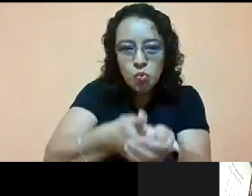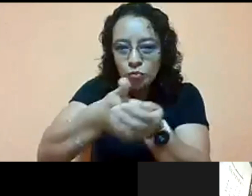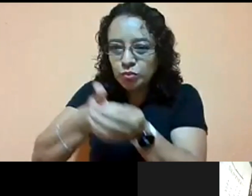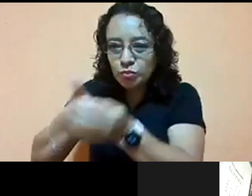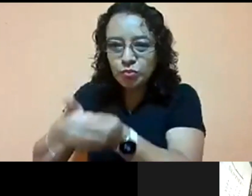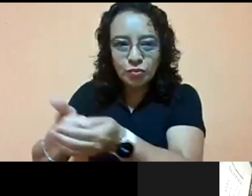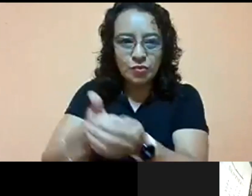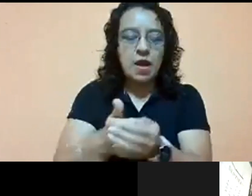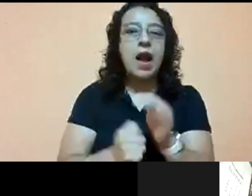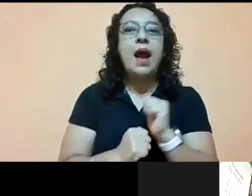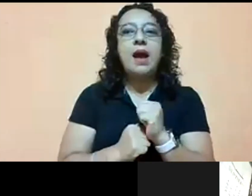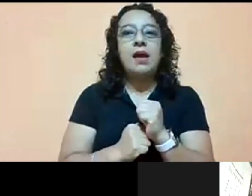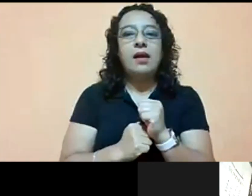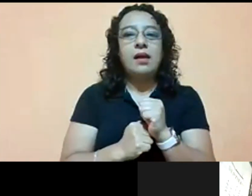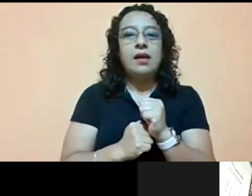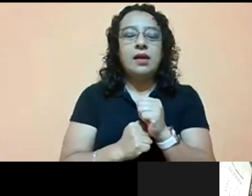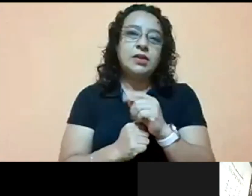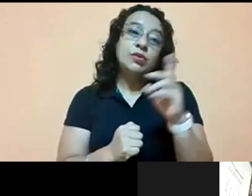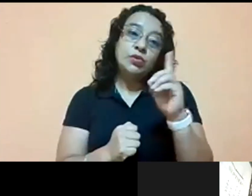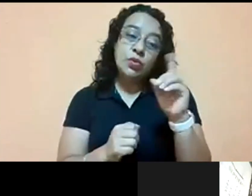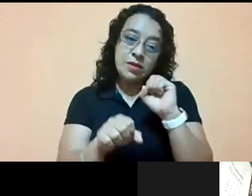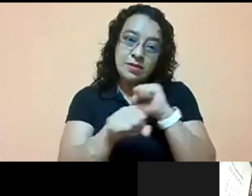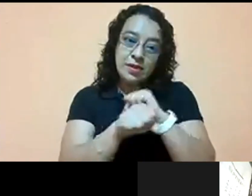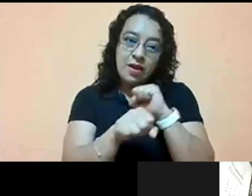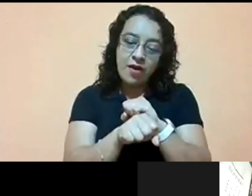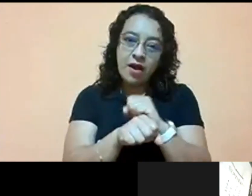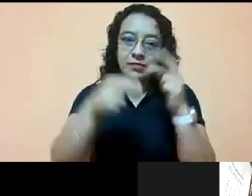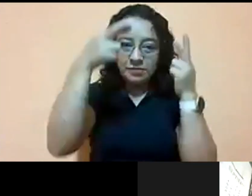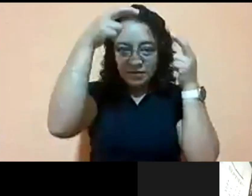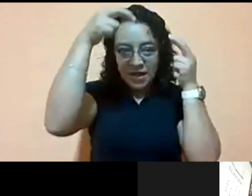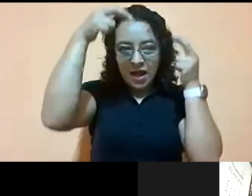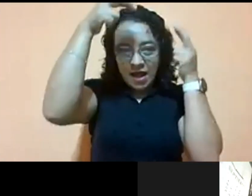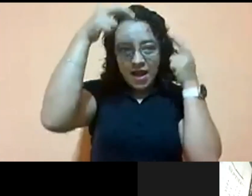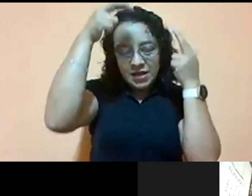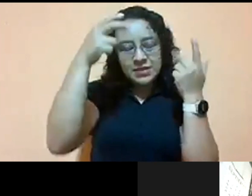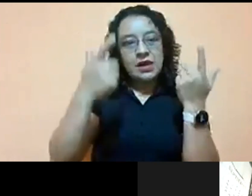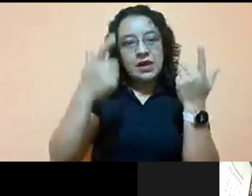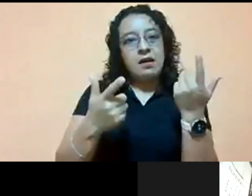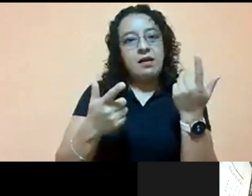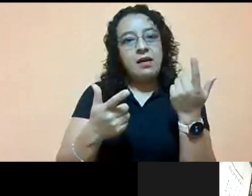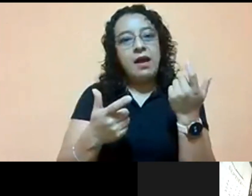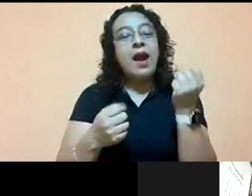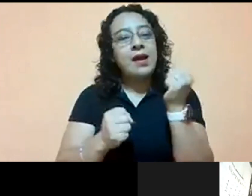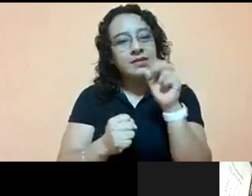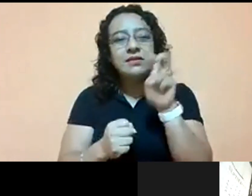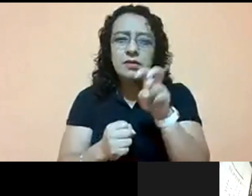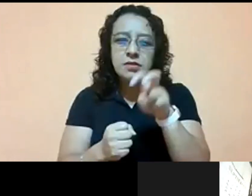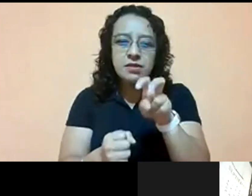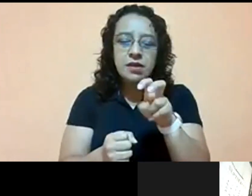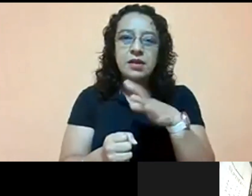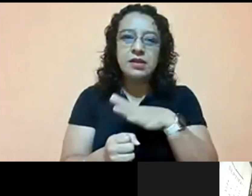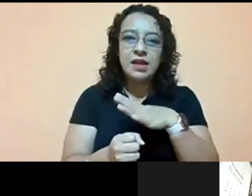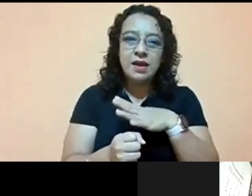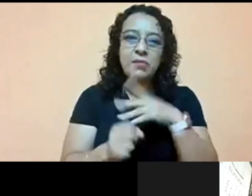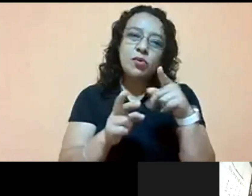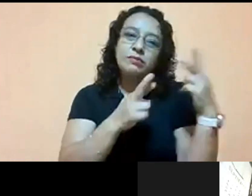donde ustedes estudian, en relación a los niños, porque sabemos que es una necesidad que tenemos que cubrir.